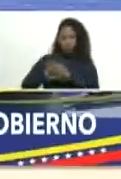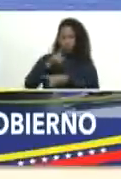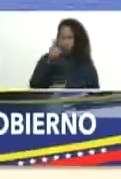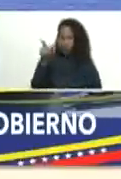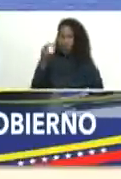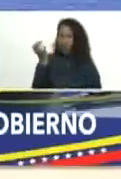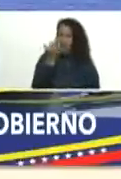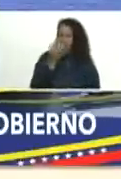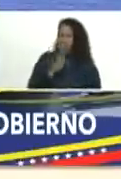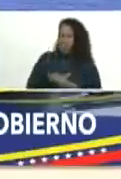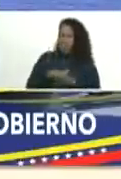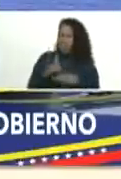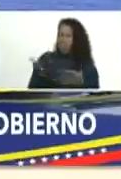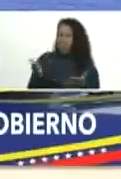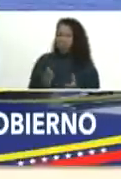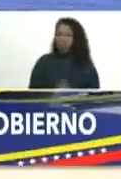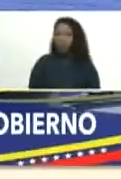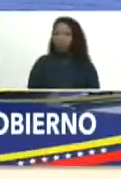¿Ah?